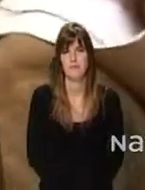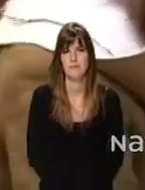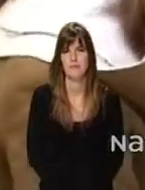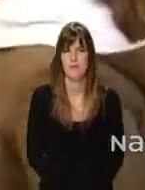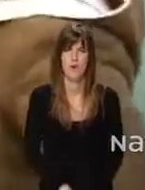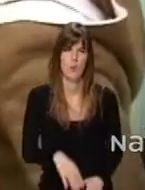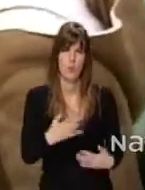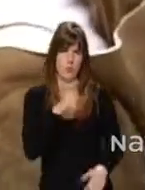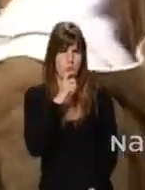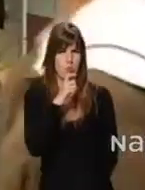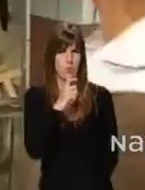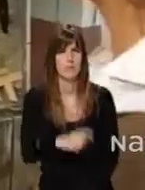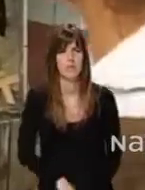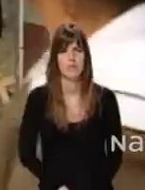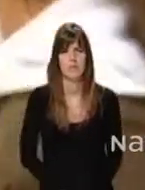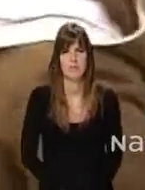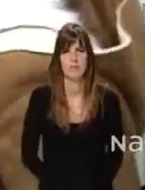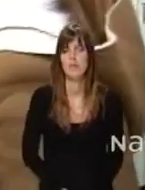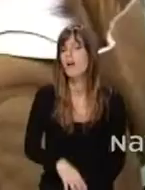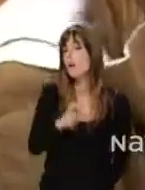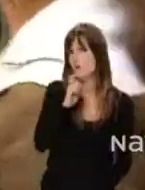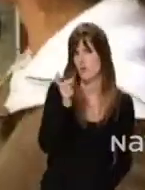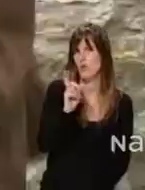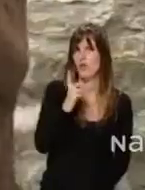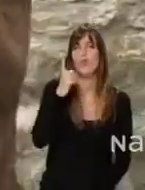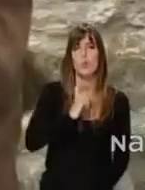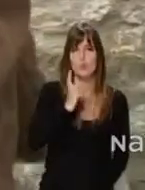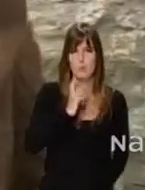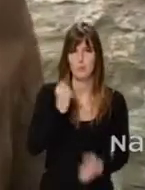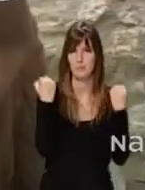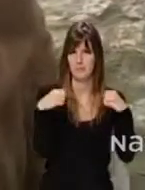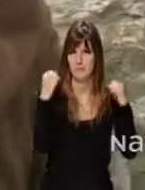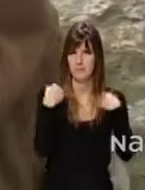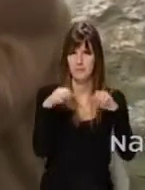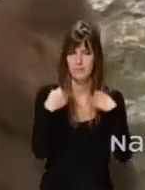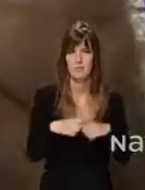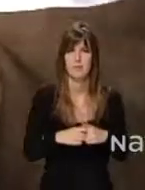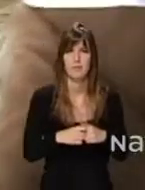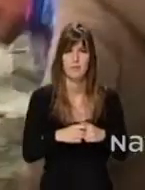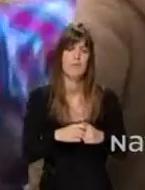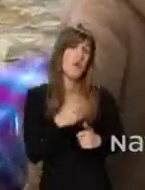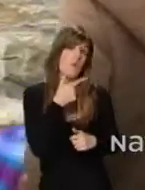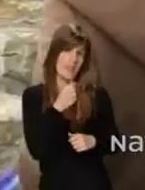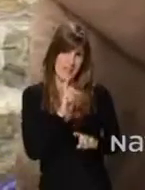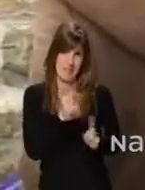Oh, qué difícil, ¿no? No, uy. No es difícil, no, es cuestión de costumbre, ¿eh? ¡Buah! Pero no es fácil, ¿no? Tampoco. No es fácil.